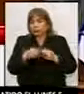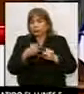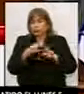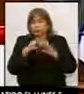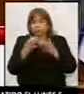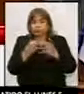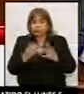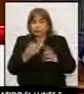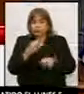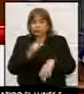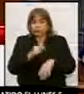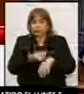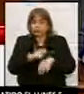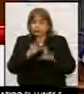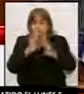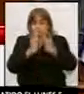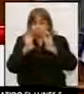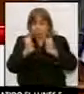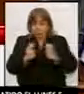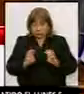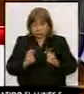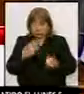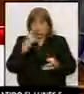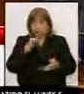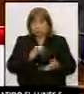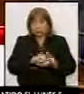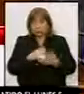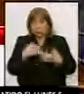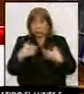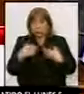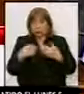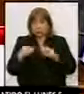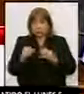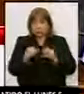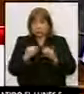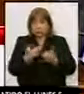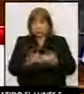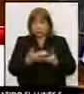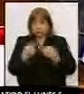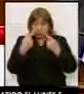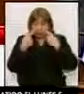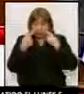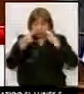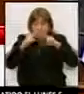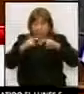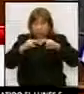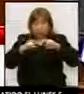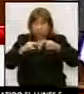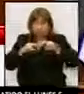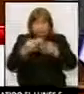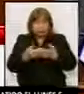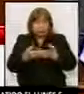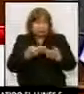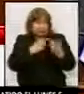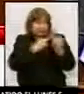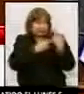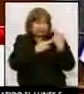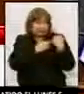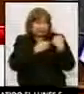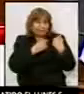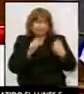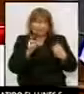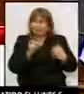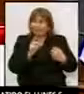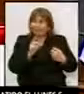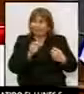Ese es el periodo que hay que evaluar para que pueda ser realizada esta investigación, que establezca las responsabilidades, y no solamente